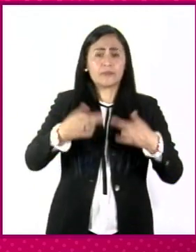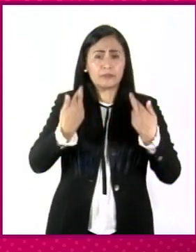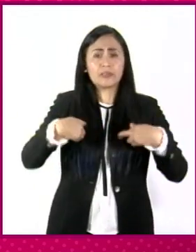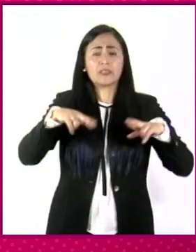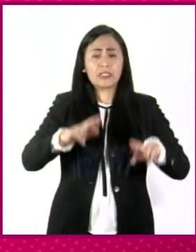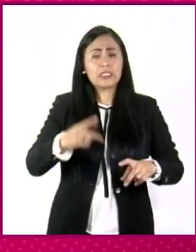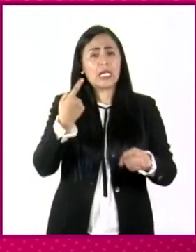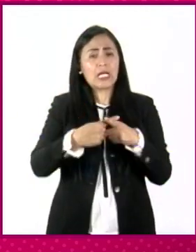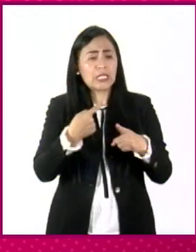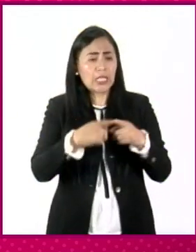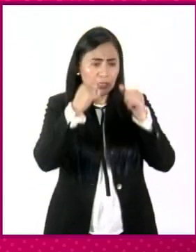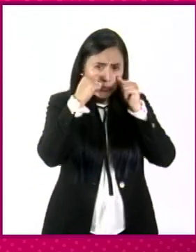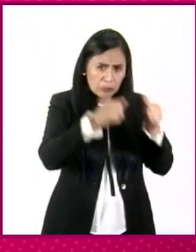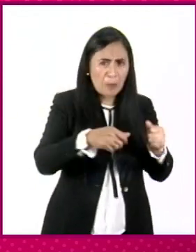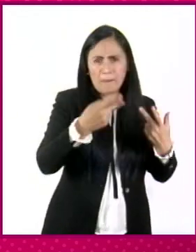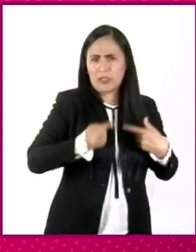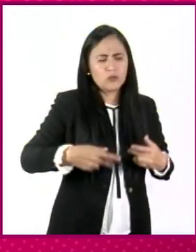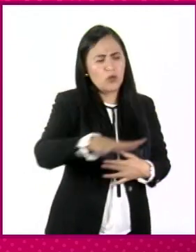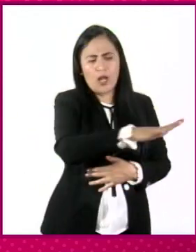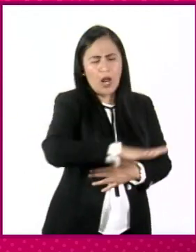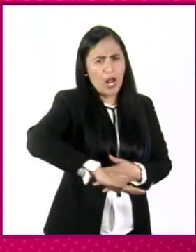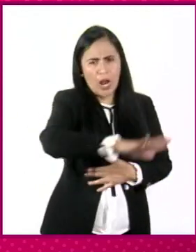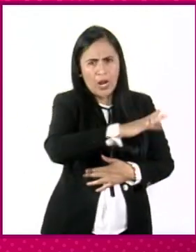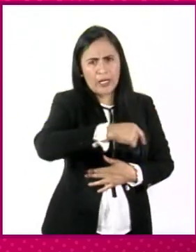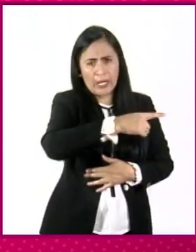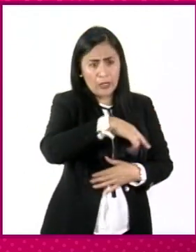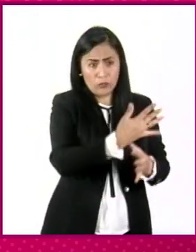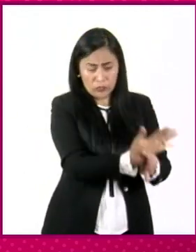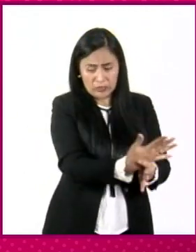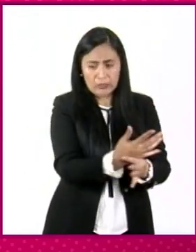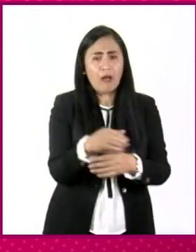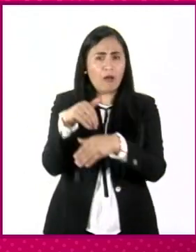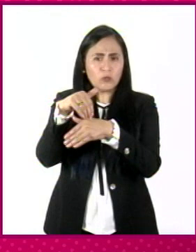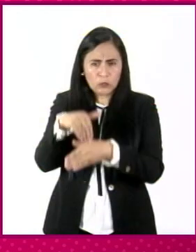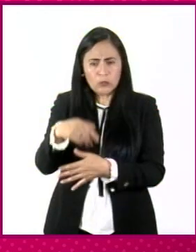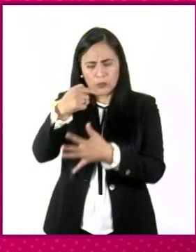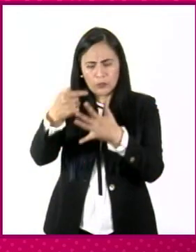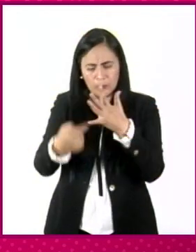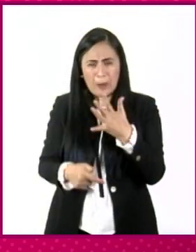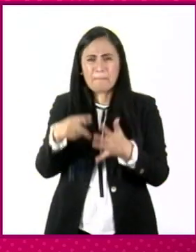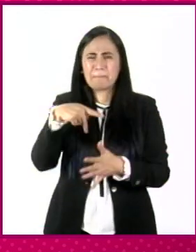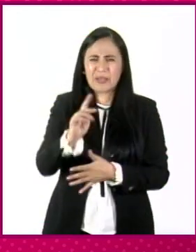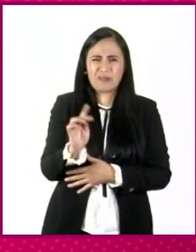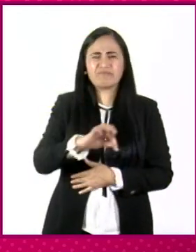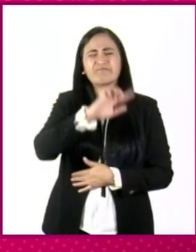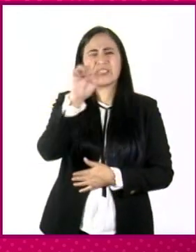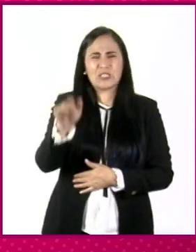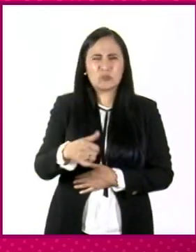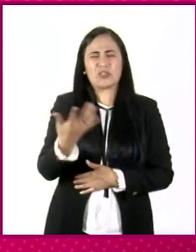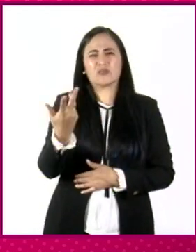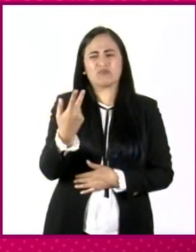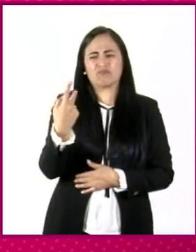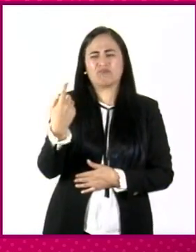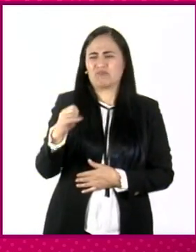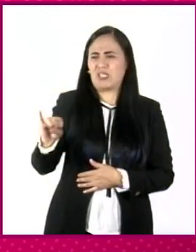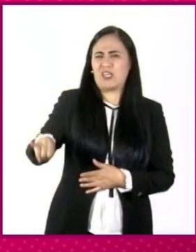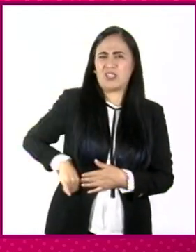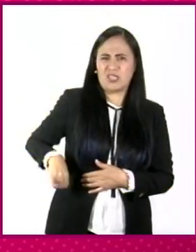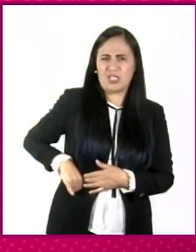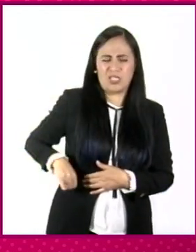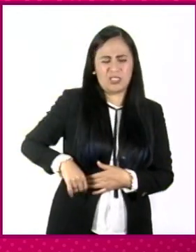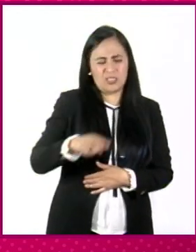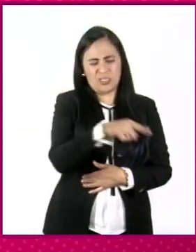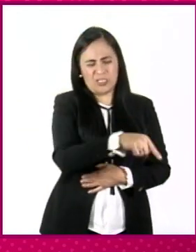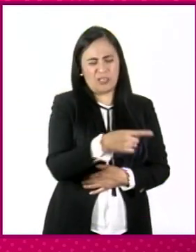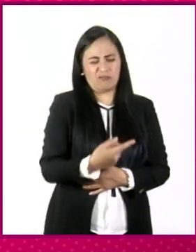voz del pueblo, pero en la medida en que la corrupción se filtra, digamos, en los intereses del pueblo, pues